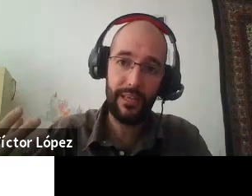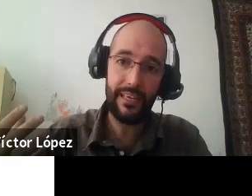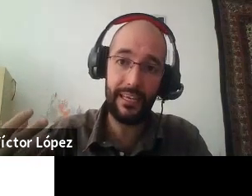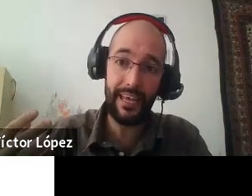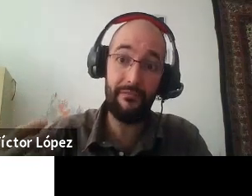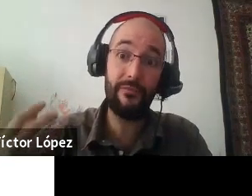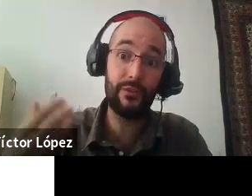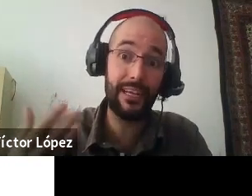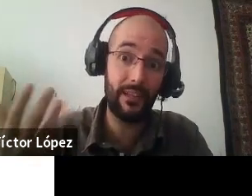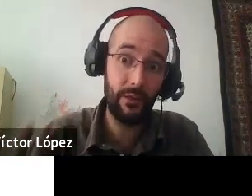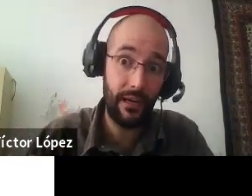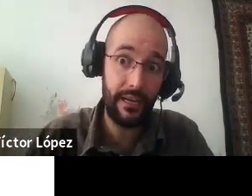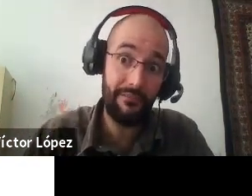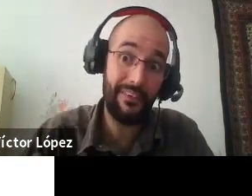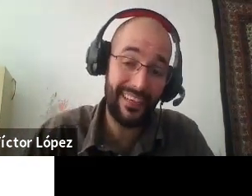poco ir